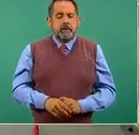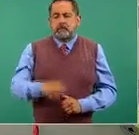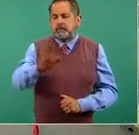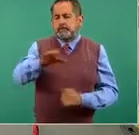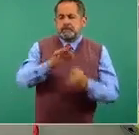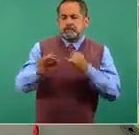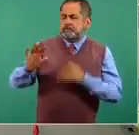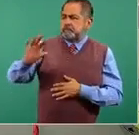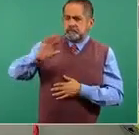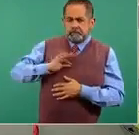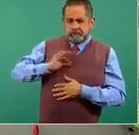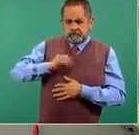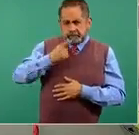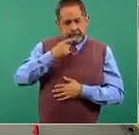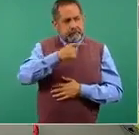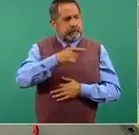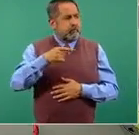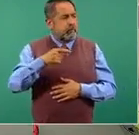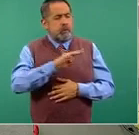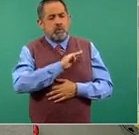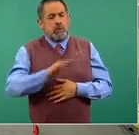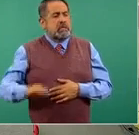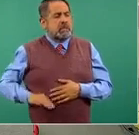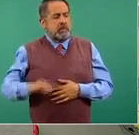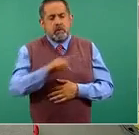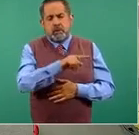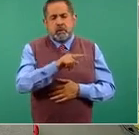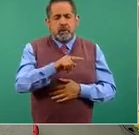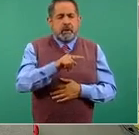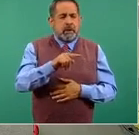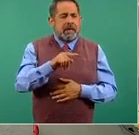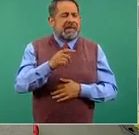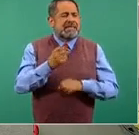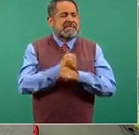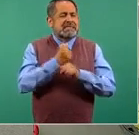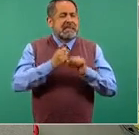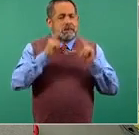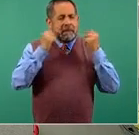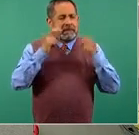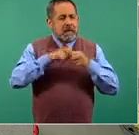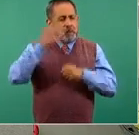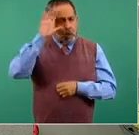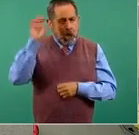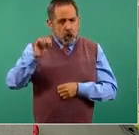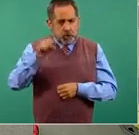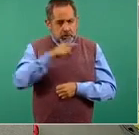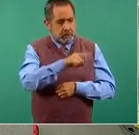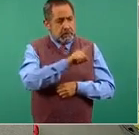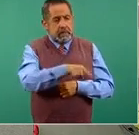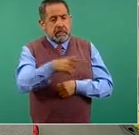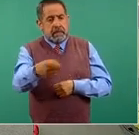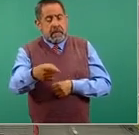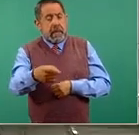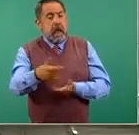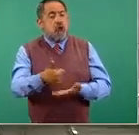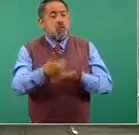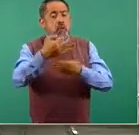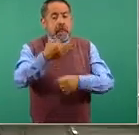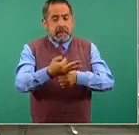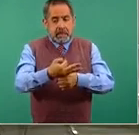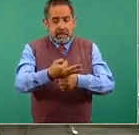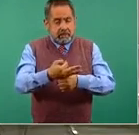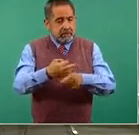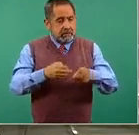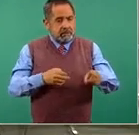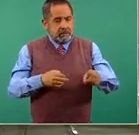que en el municipio de Tlaltizapan, de Zapata, en Morelos, el ayudante de la presidencia municipal